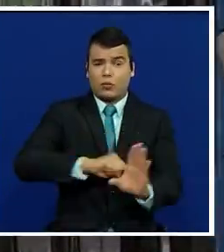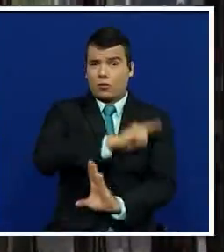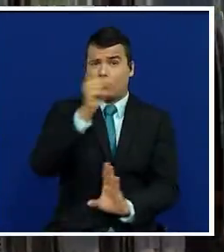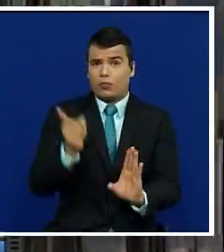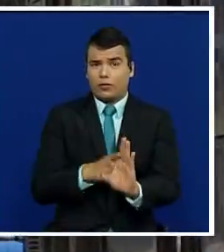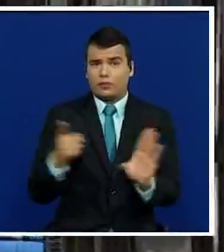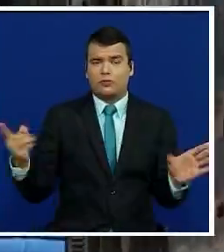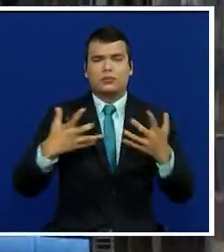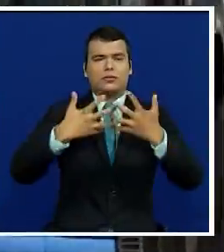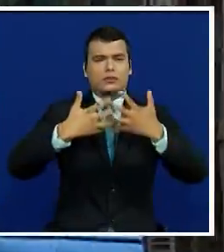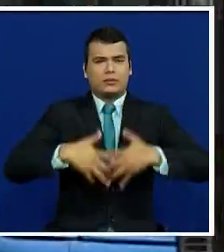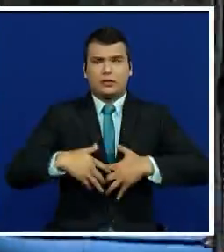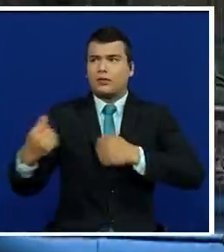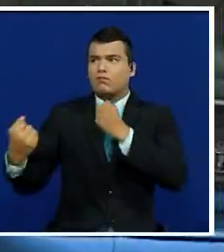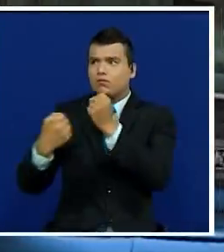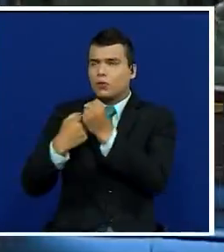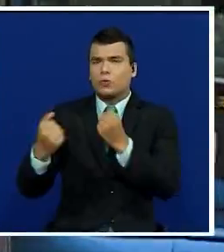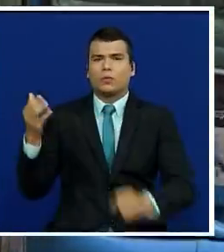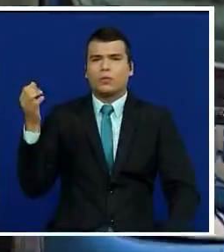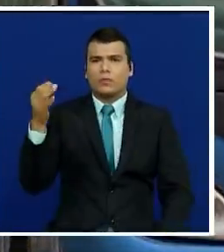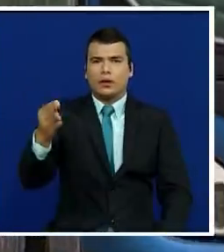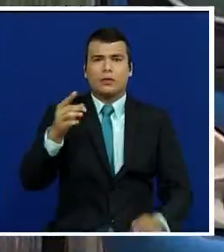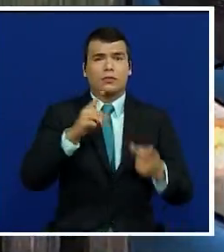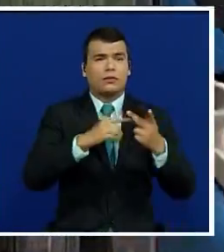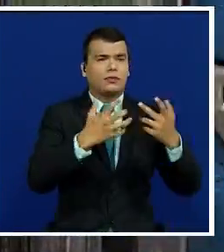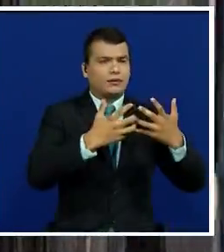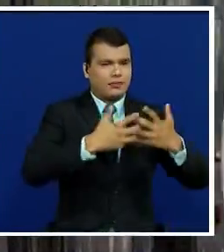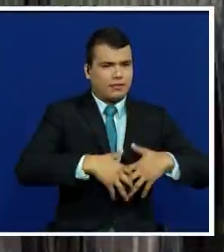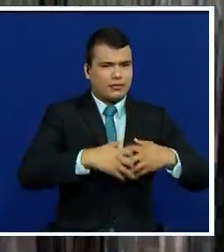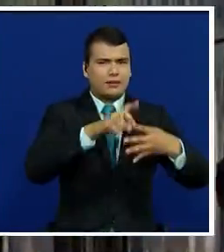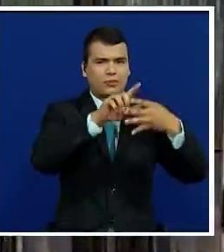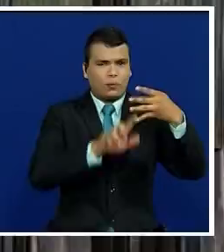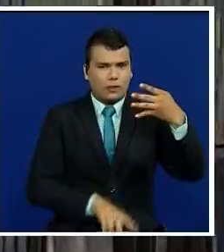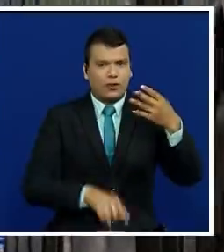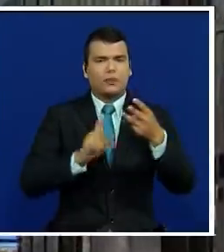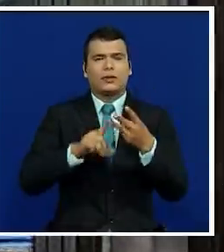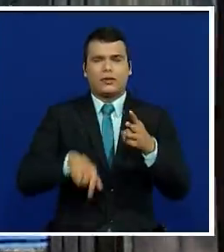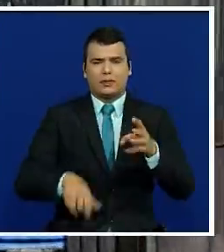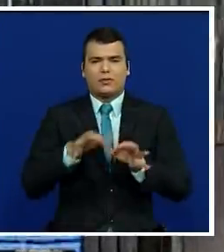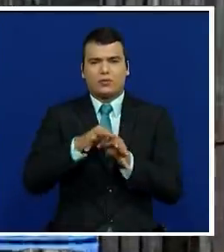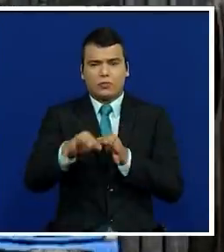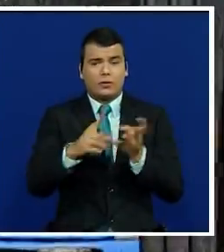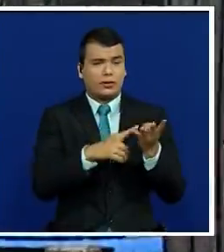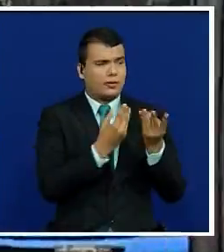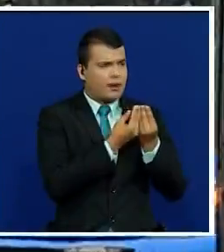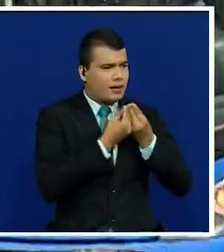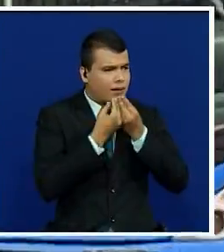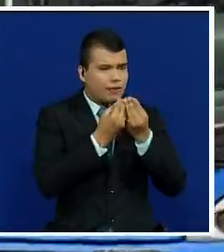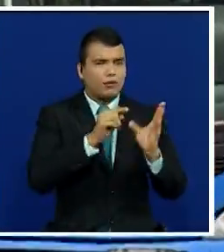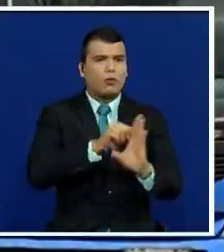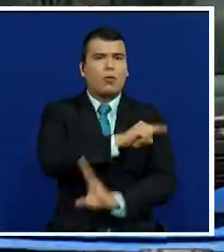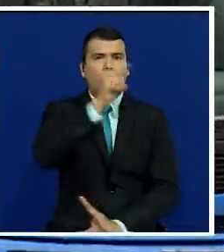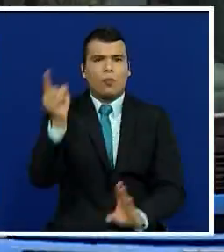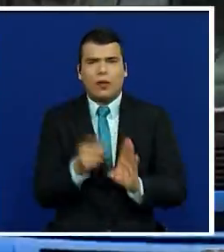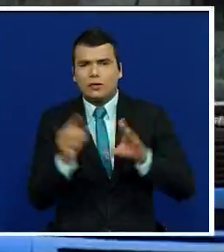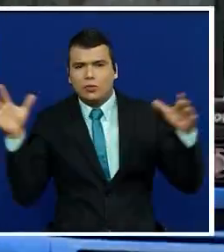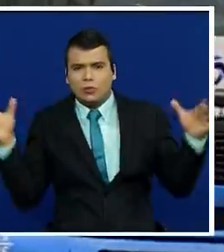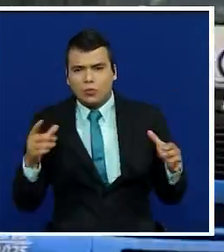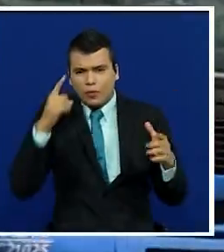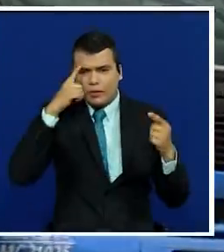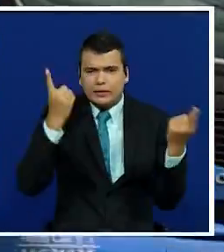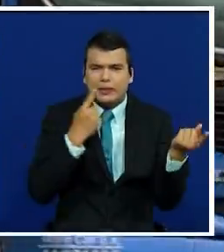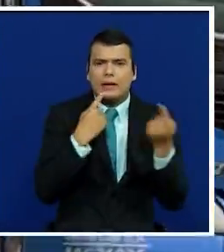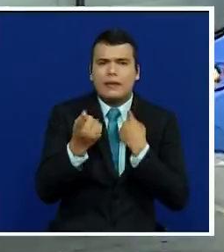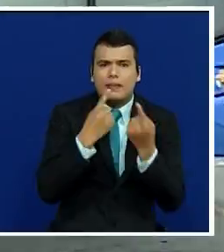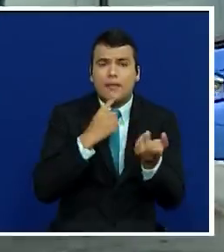involucrado a los bancos a los operadores al municipio al consejo a todo el mundo en función de que vamos